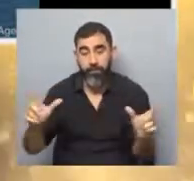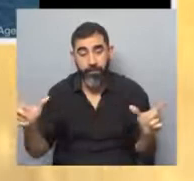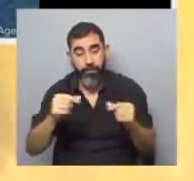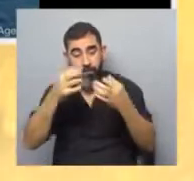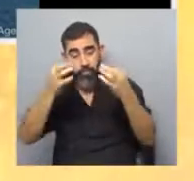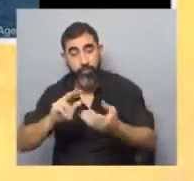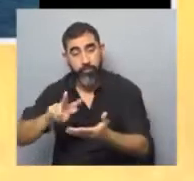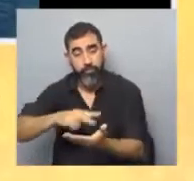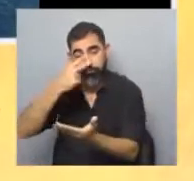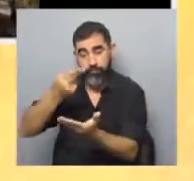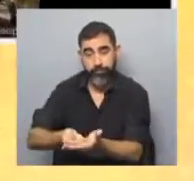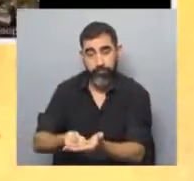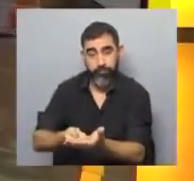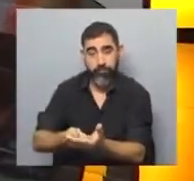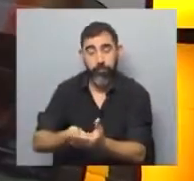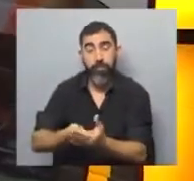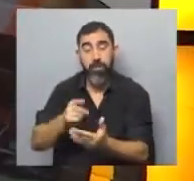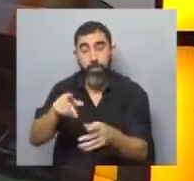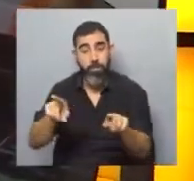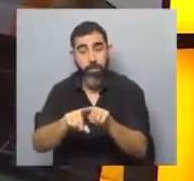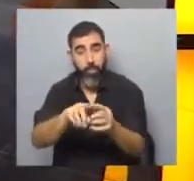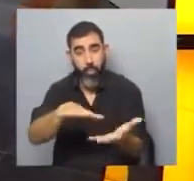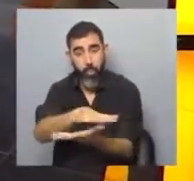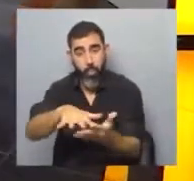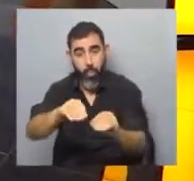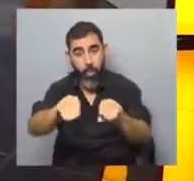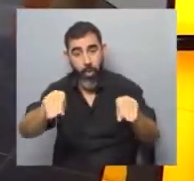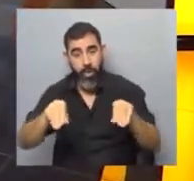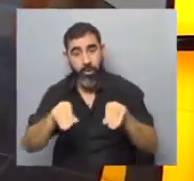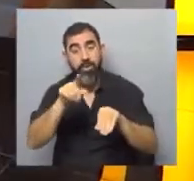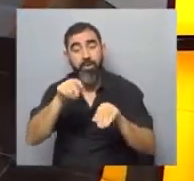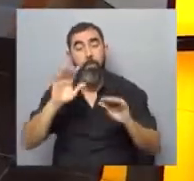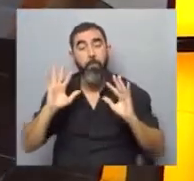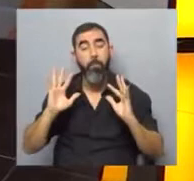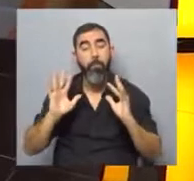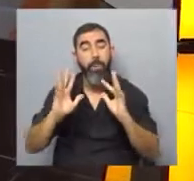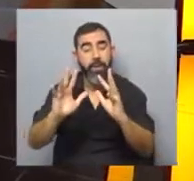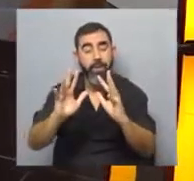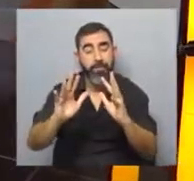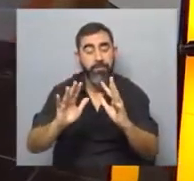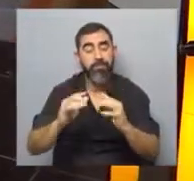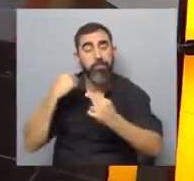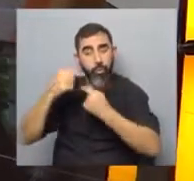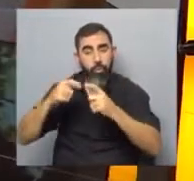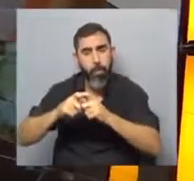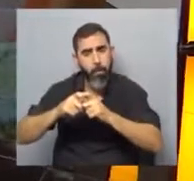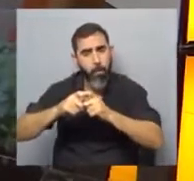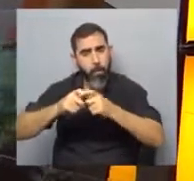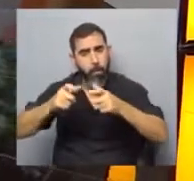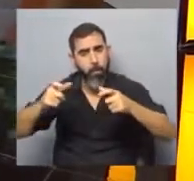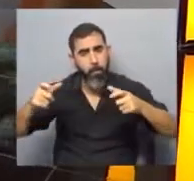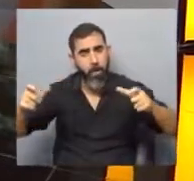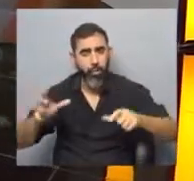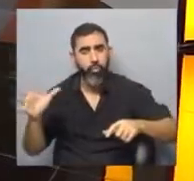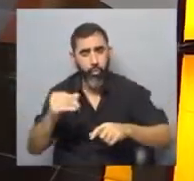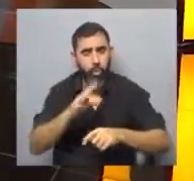la revalidación de Grutas del Palacio, un geoparque que sigue en crecimiento, todos los